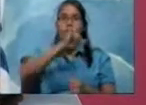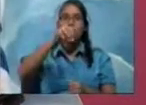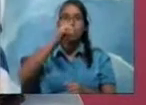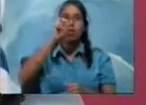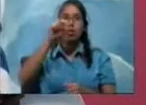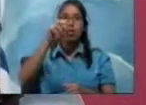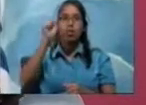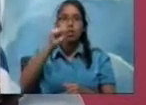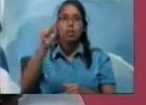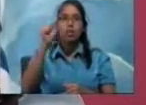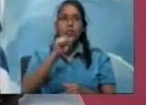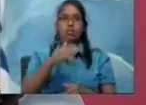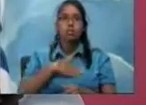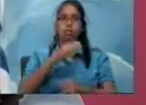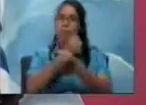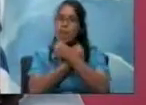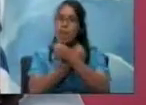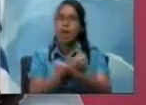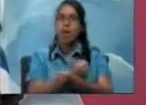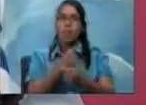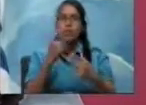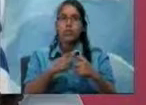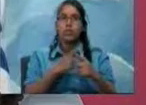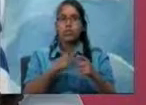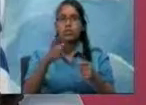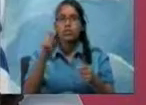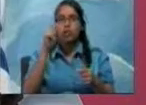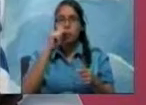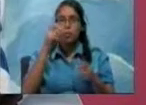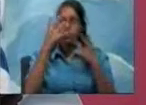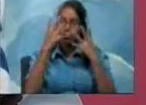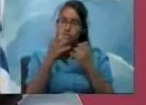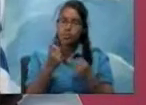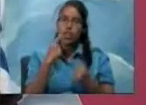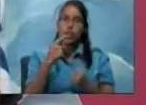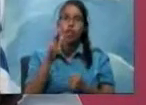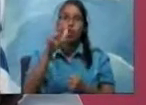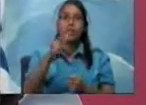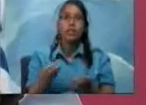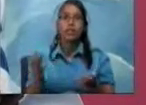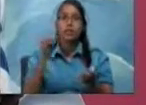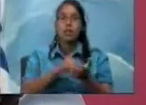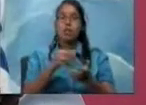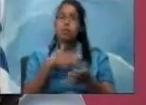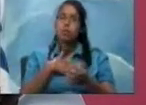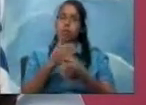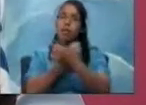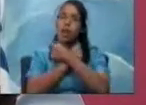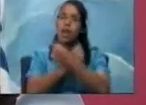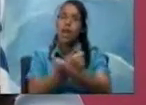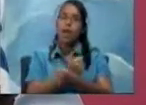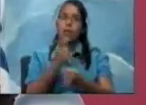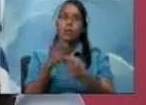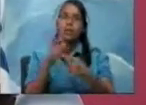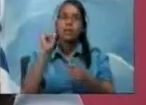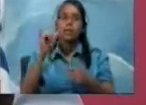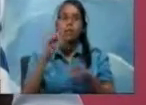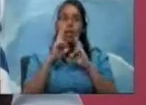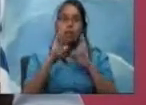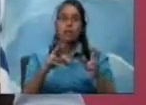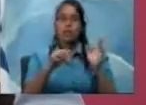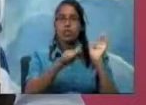amas Pedro se entristeció de que le dijese la tercera vez me amas y le respondió